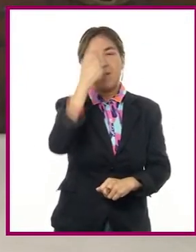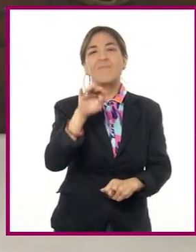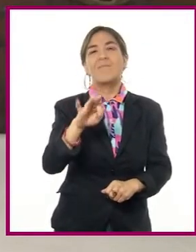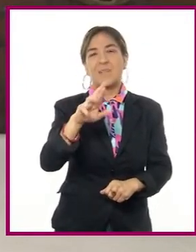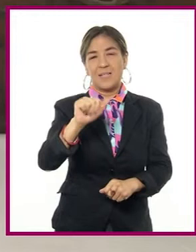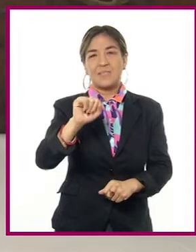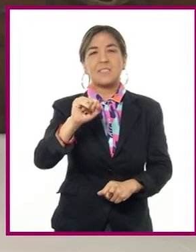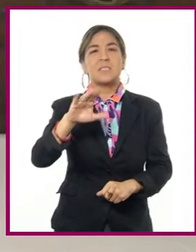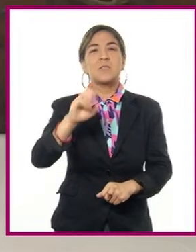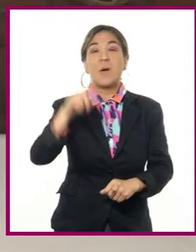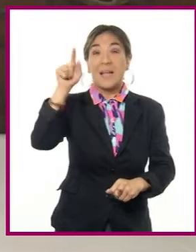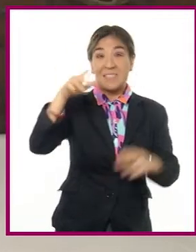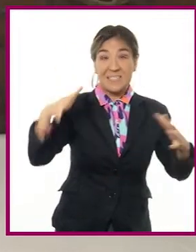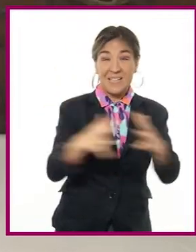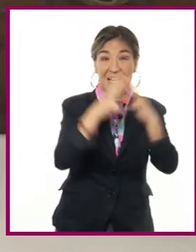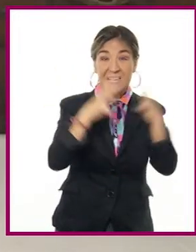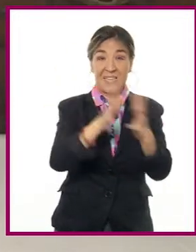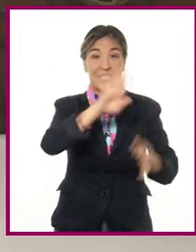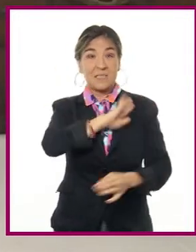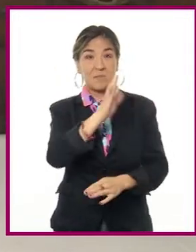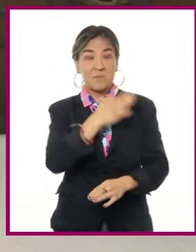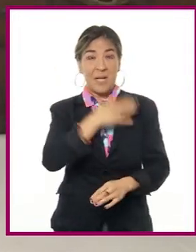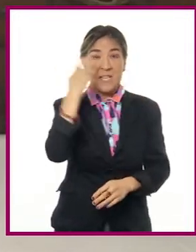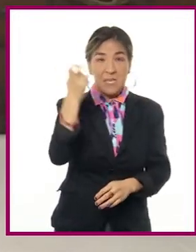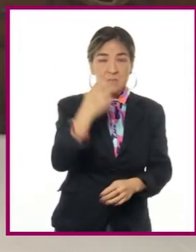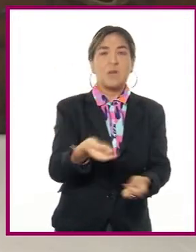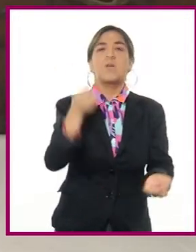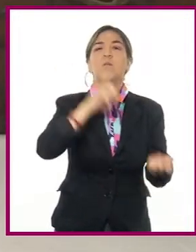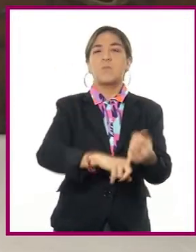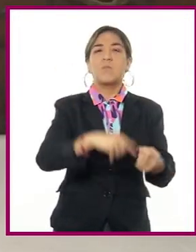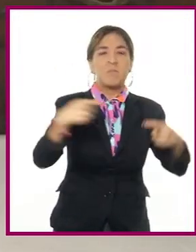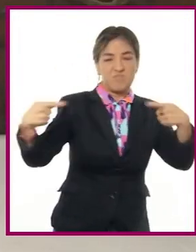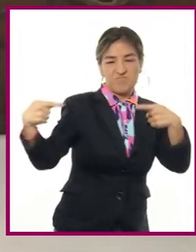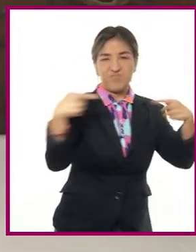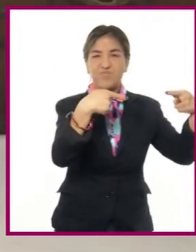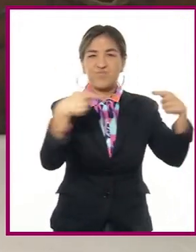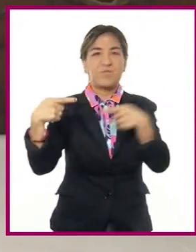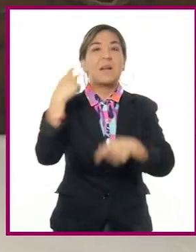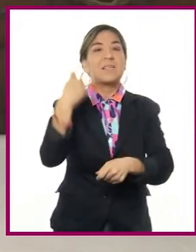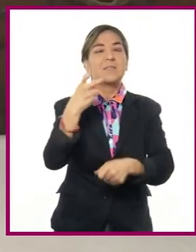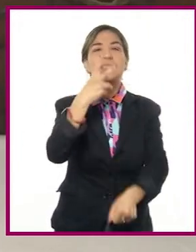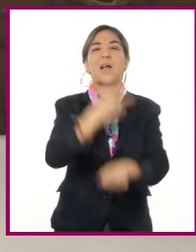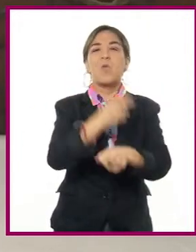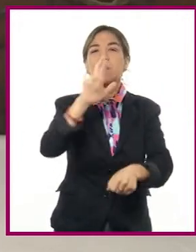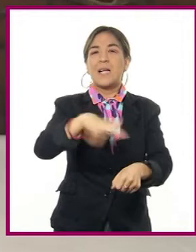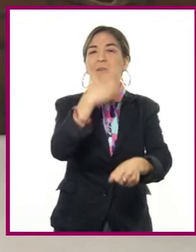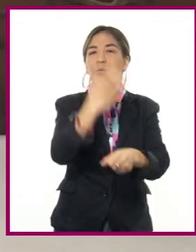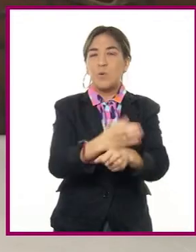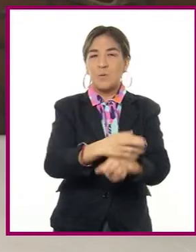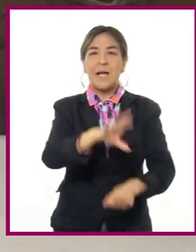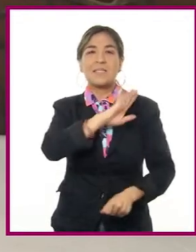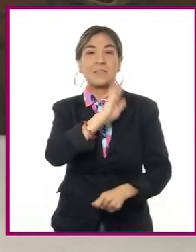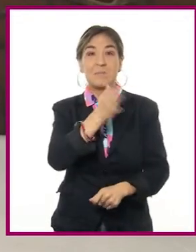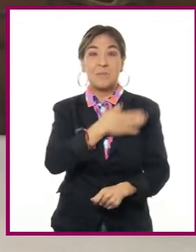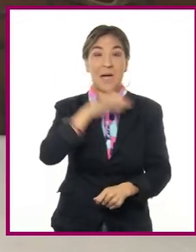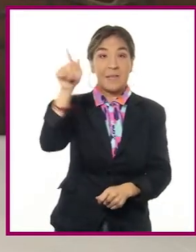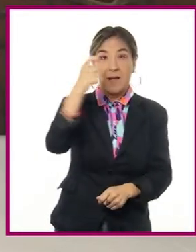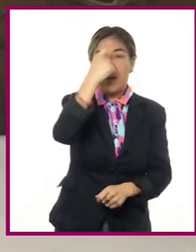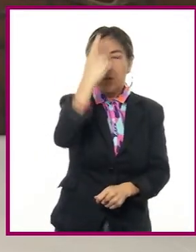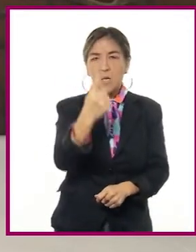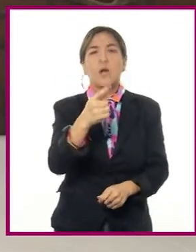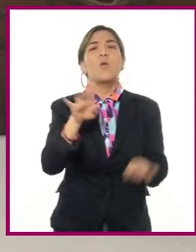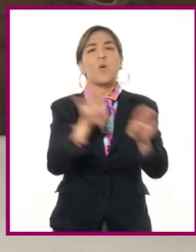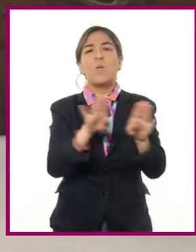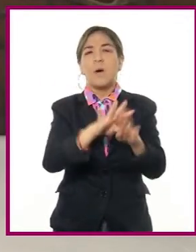Civil Española fue un enfrentamiento armado entre partidarios de la Segunda República Española, establecida a través